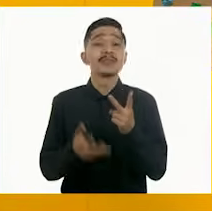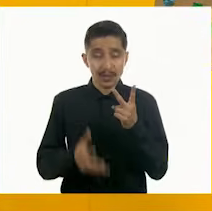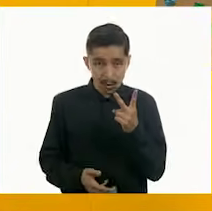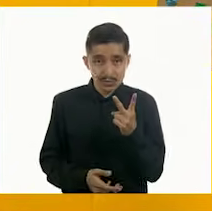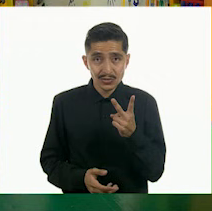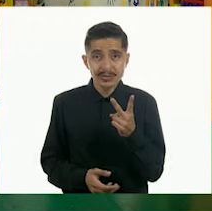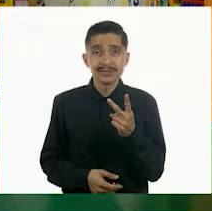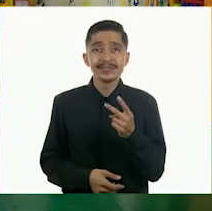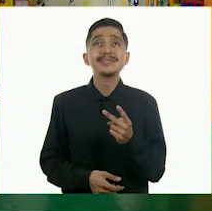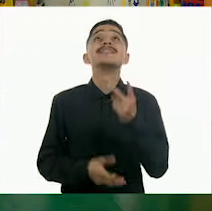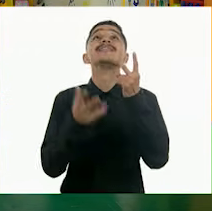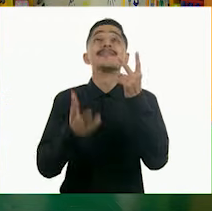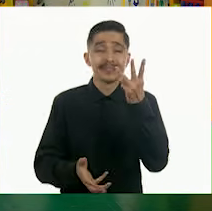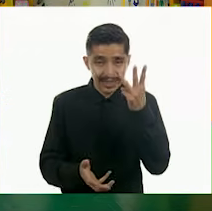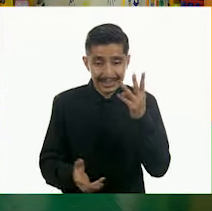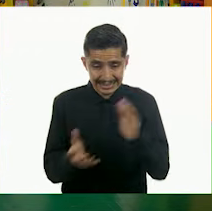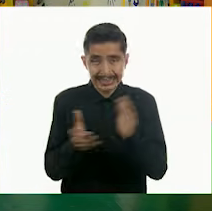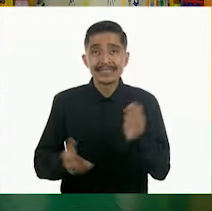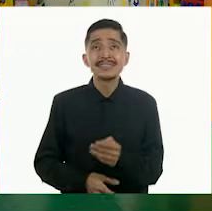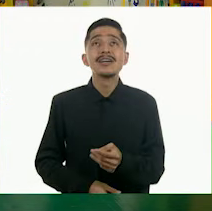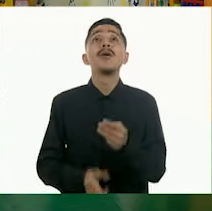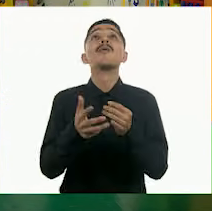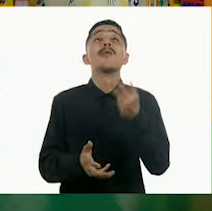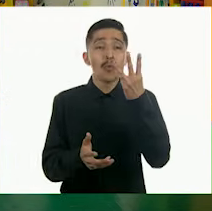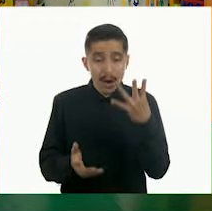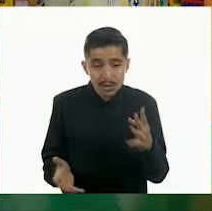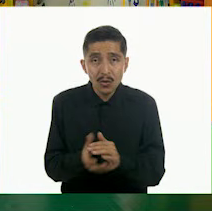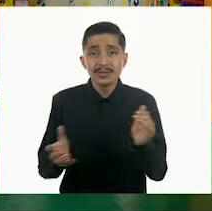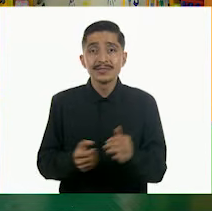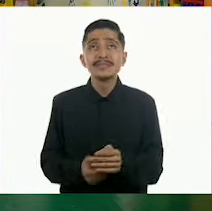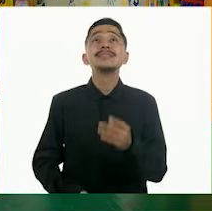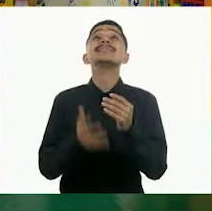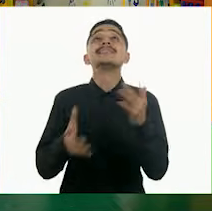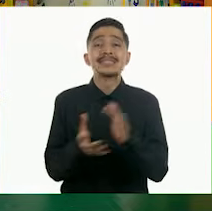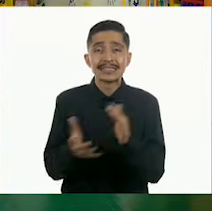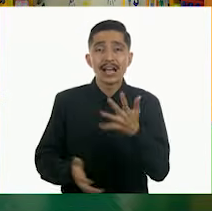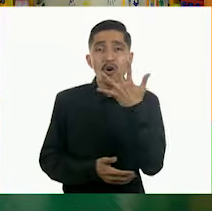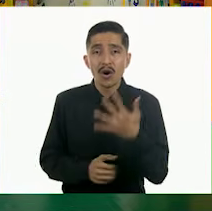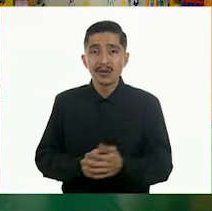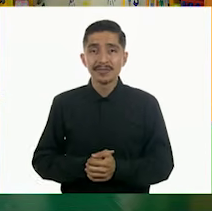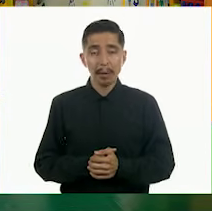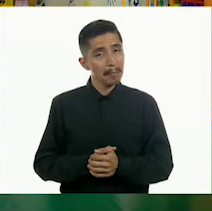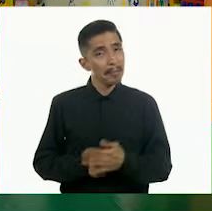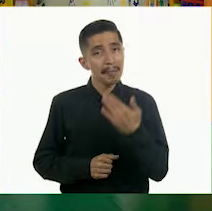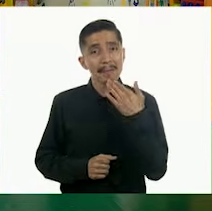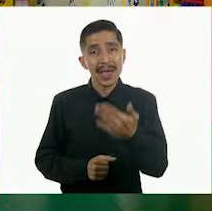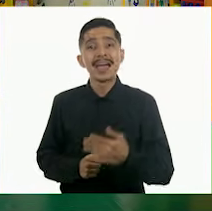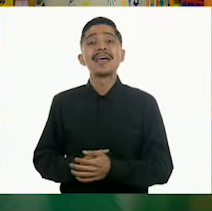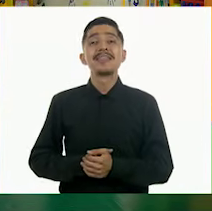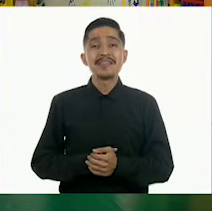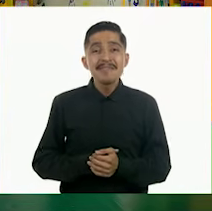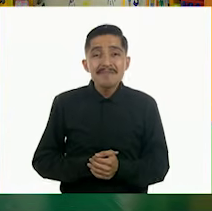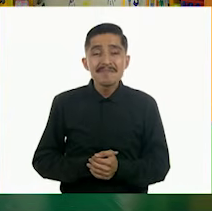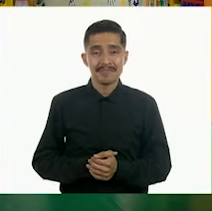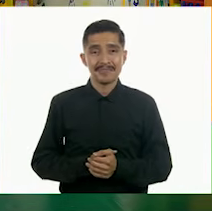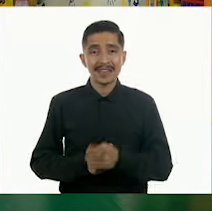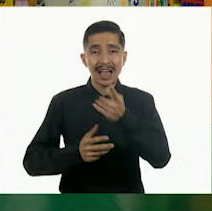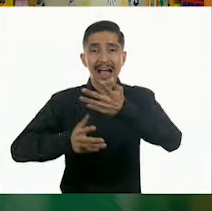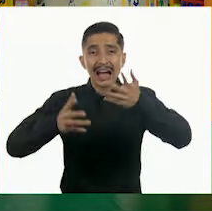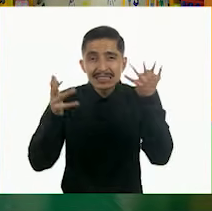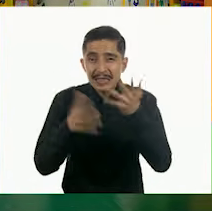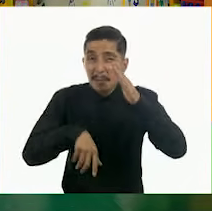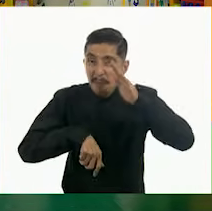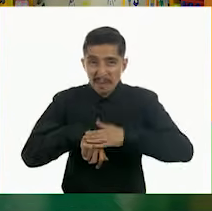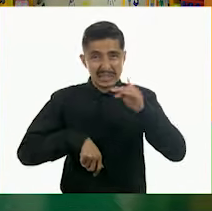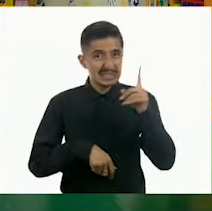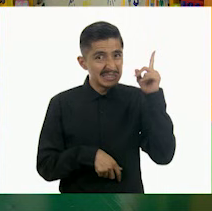Uno, dos, tres, cuatro, cinco. Muy bien. Ahora sí vamos a hacer algo